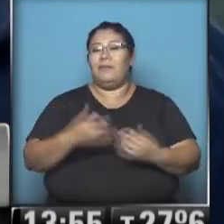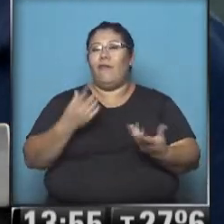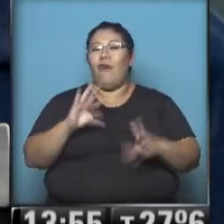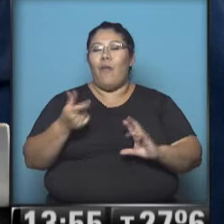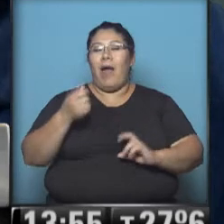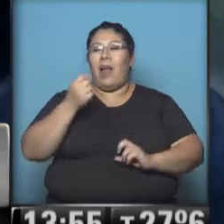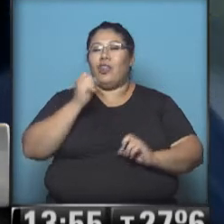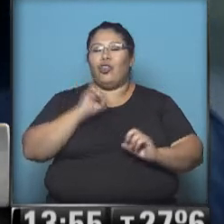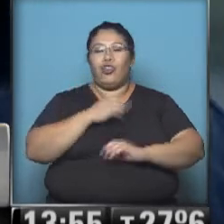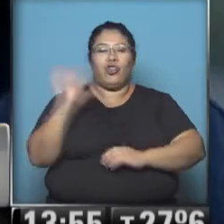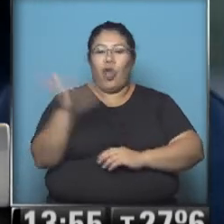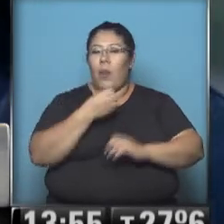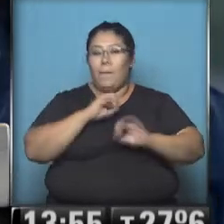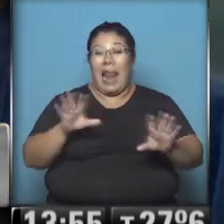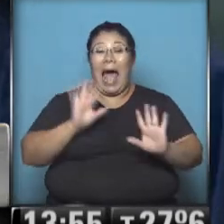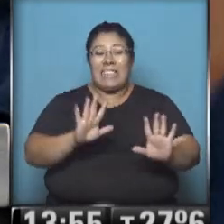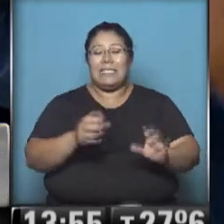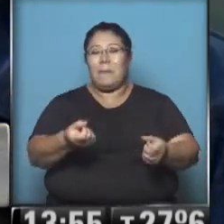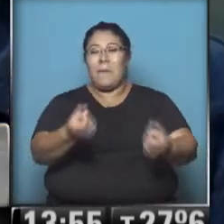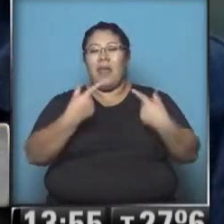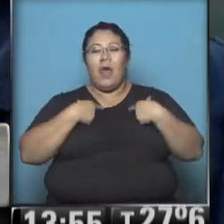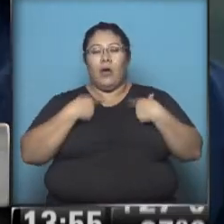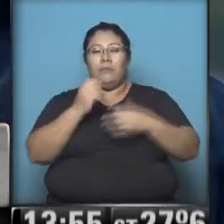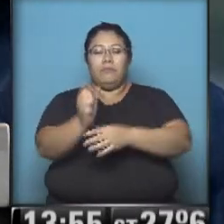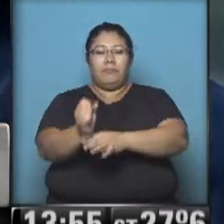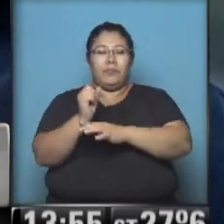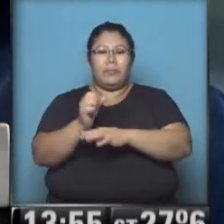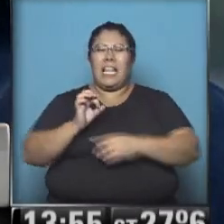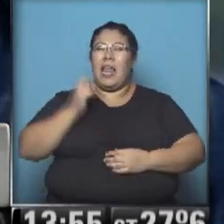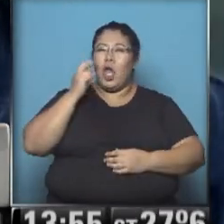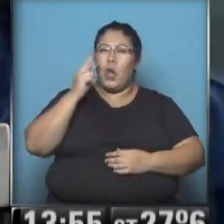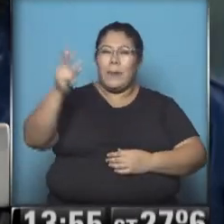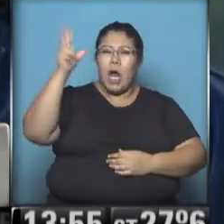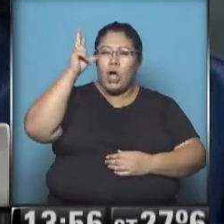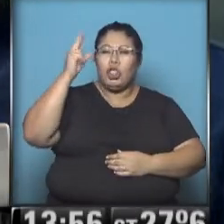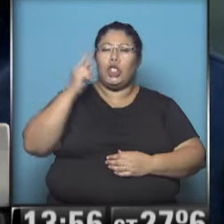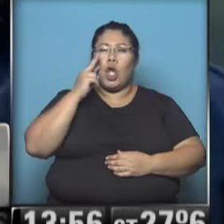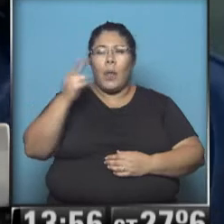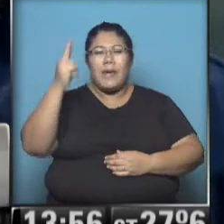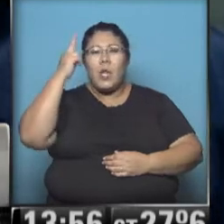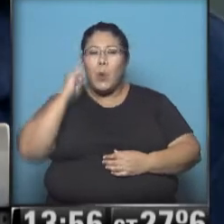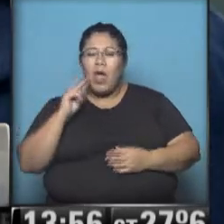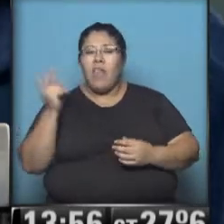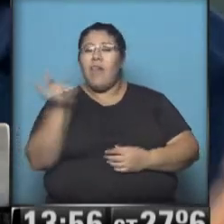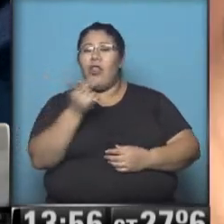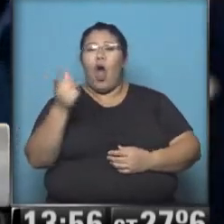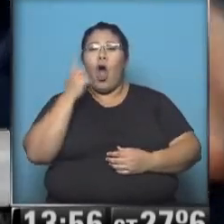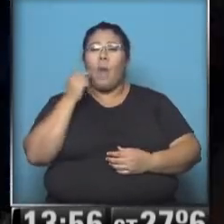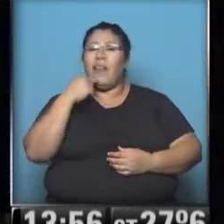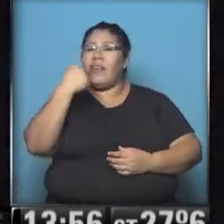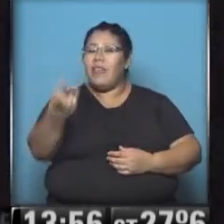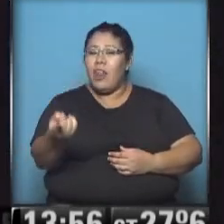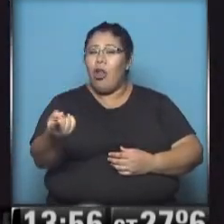para mí fue el éxito de mi vida ese 2008 o 2009 en el que estos dos hombres dijeron que eran